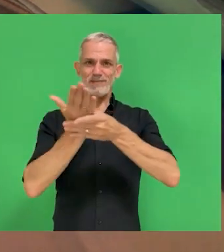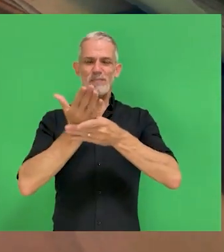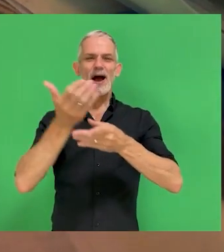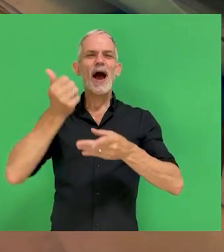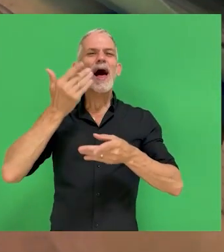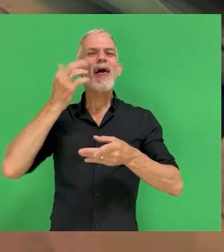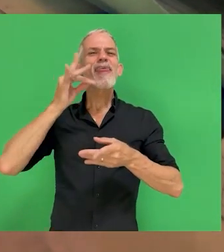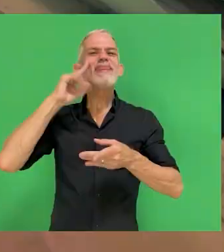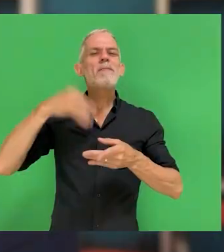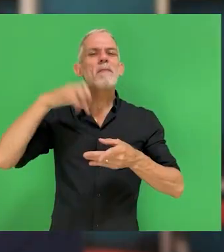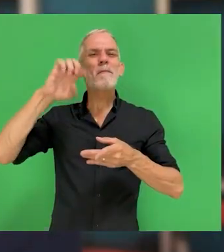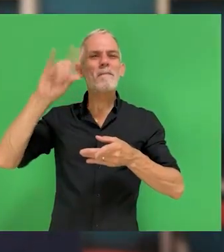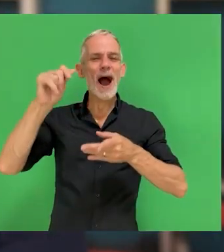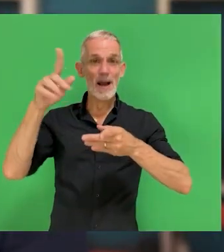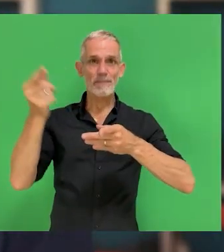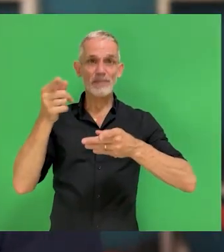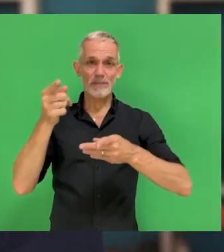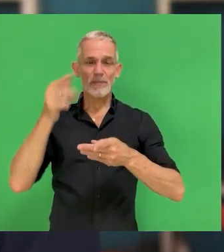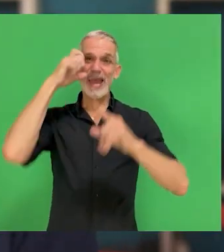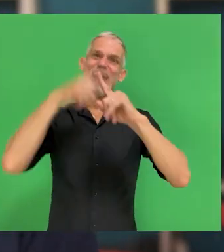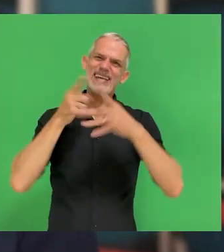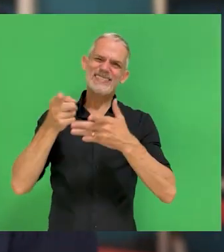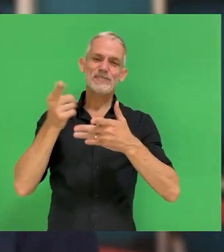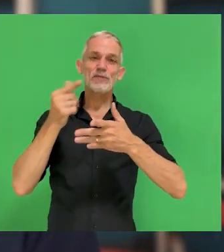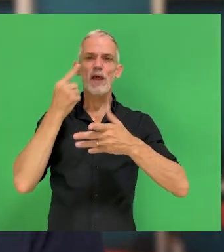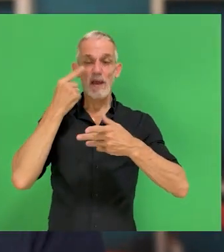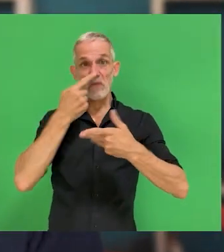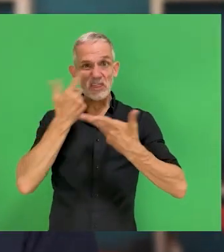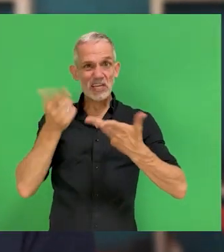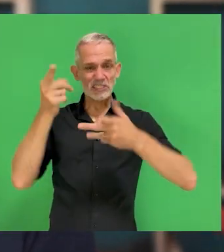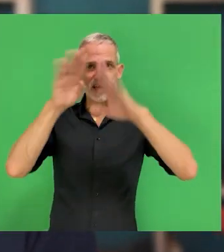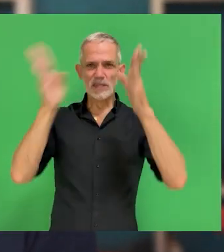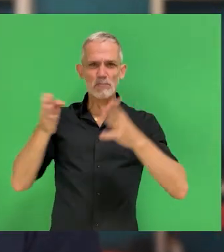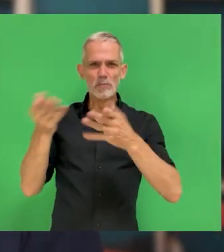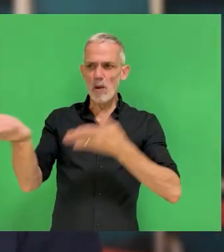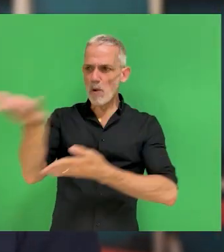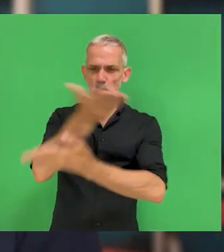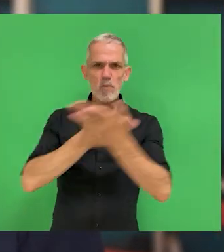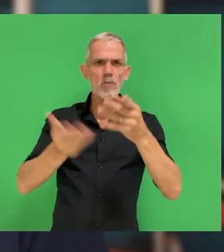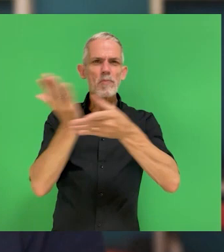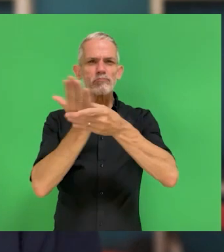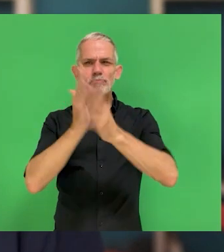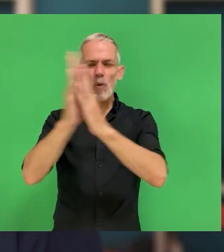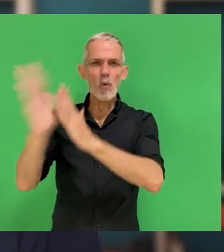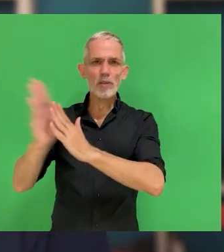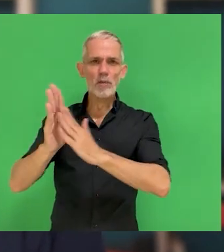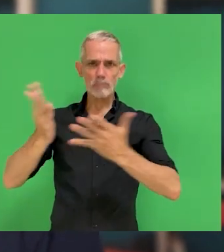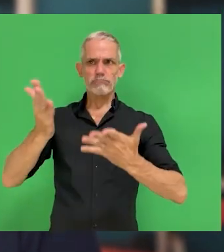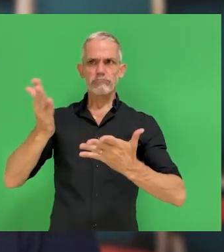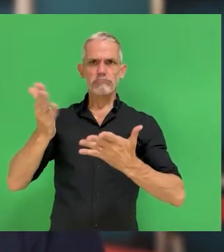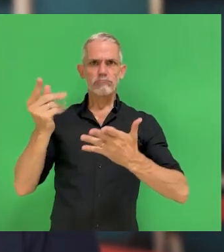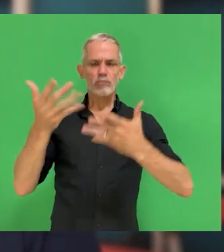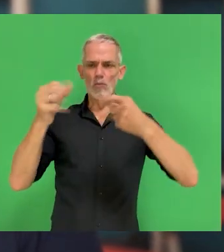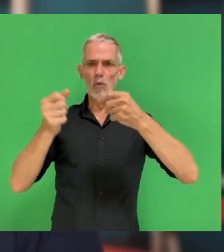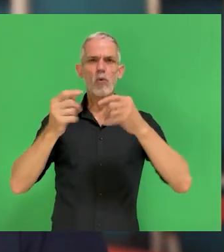uno de los más interesantes, de la ex-DIPBA, es uno de los más interesantes porque se lo encontró en bastante